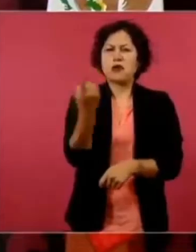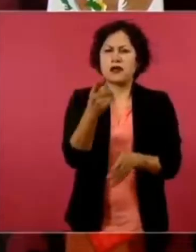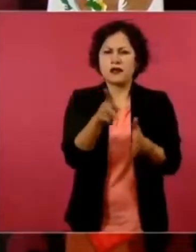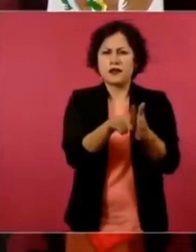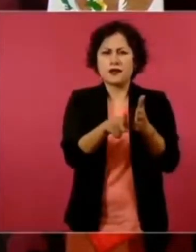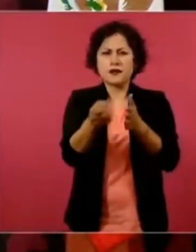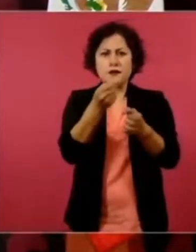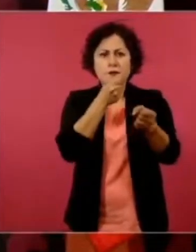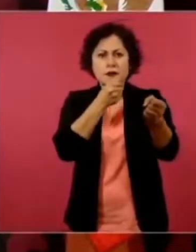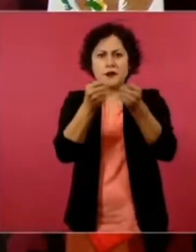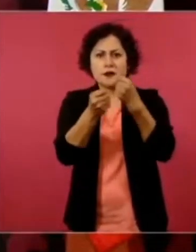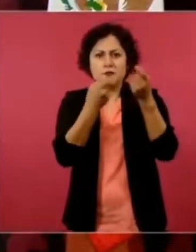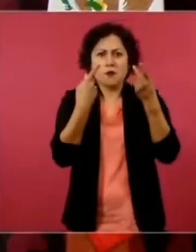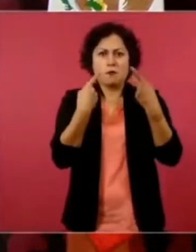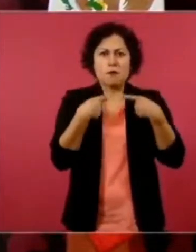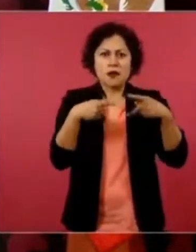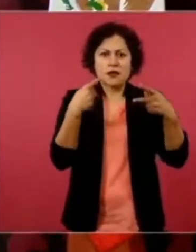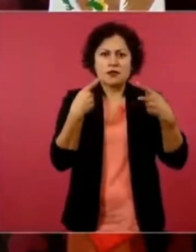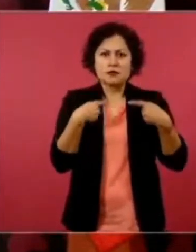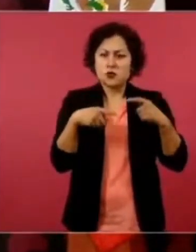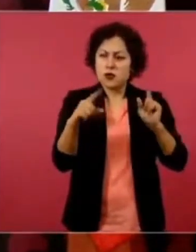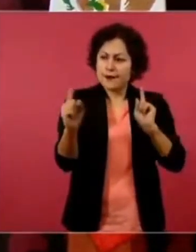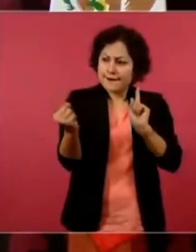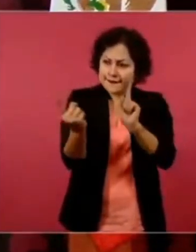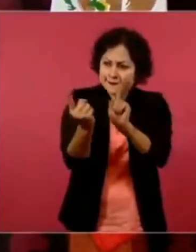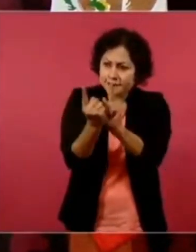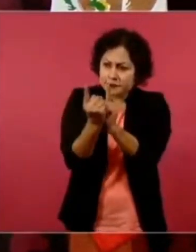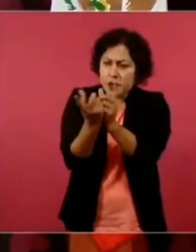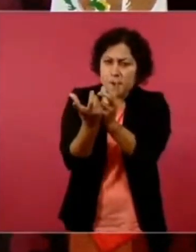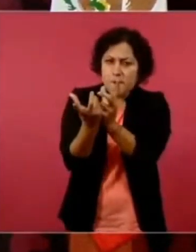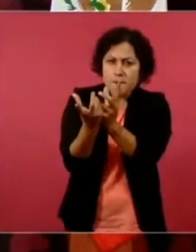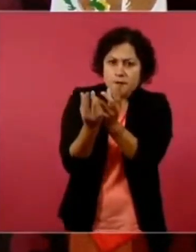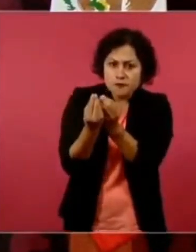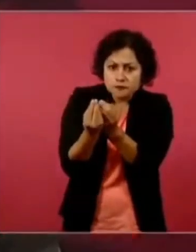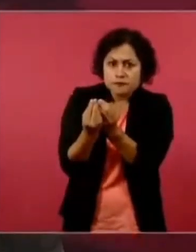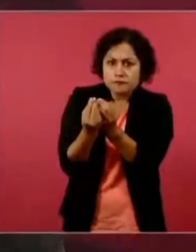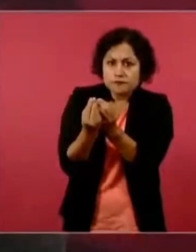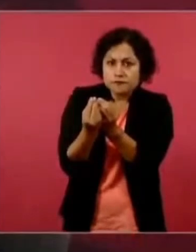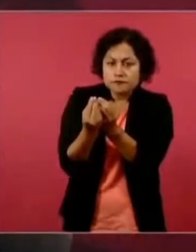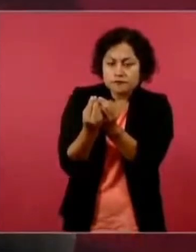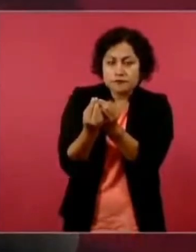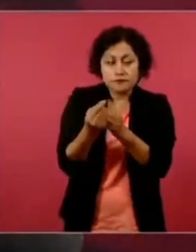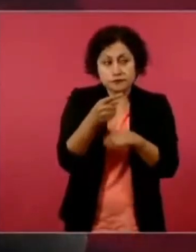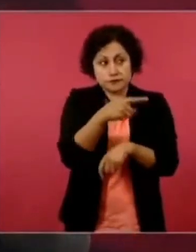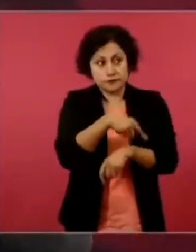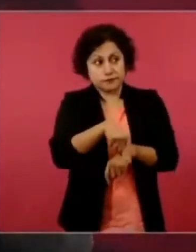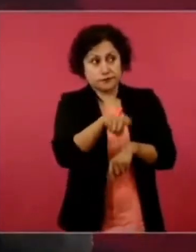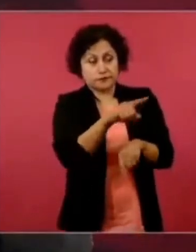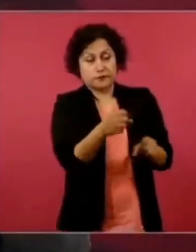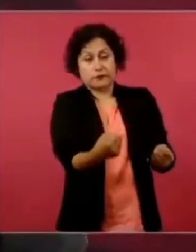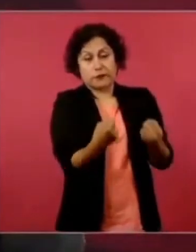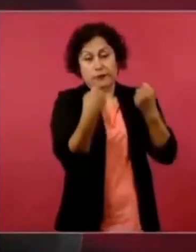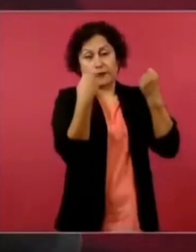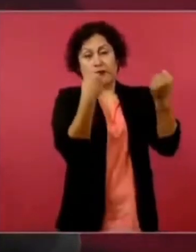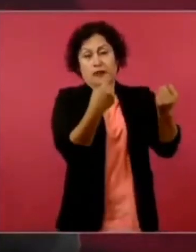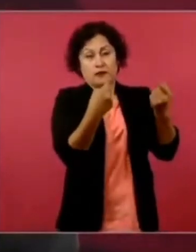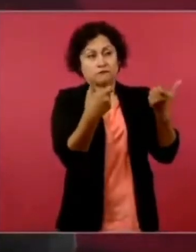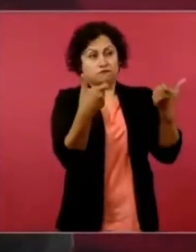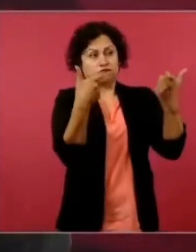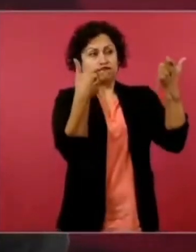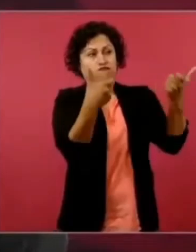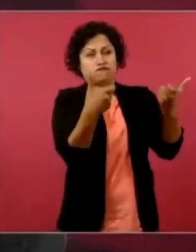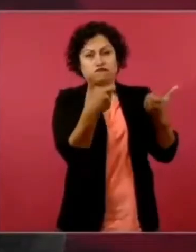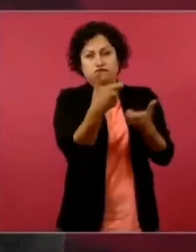pueblo y lo más distante que se pueda al poder económico y